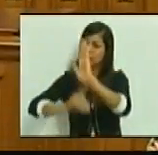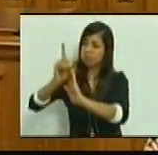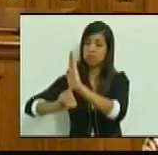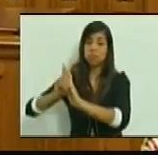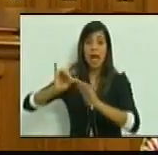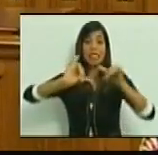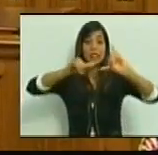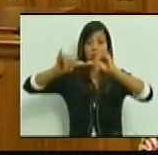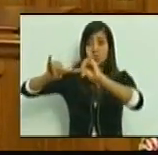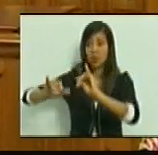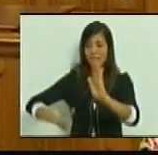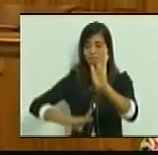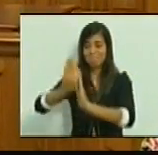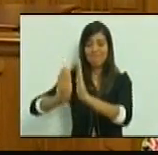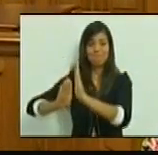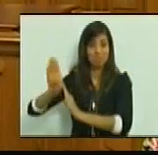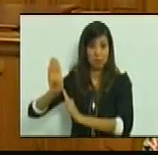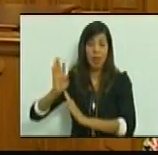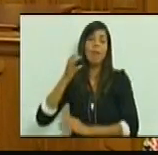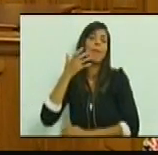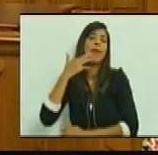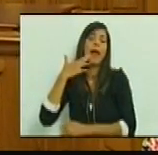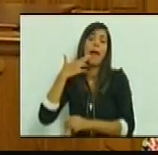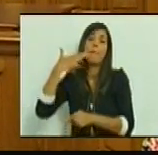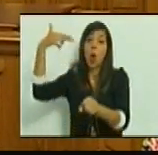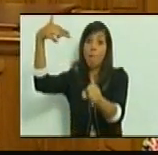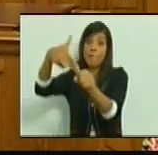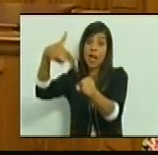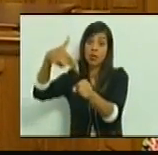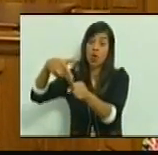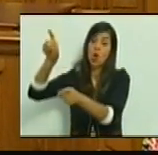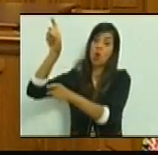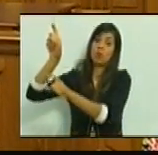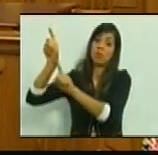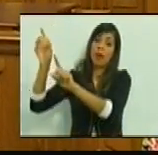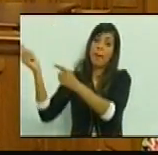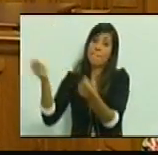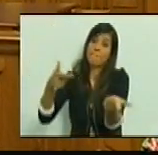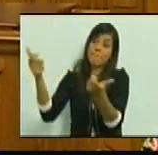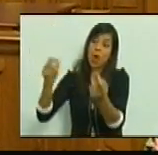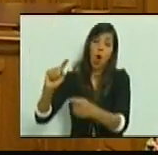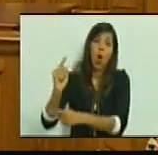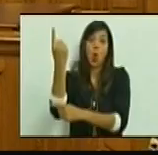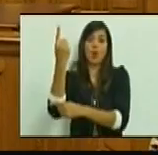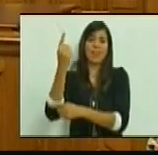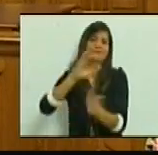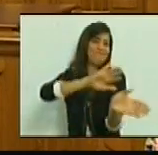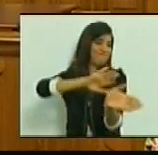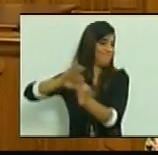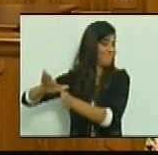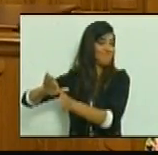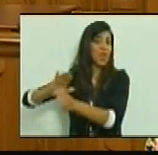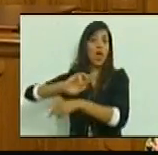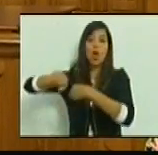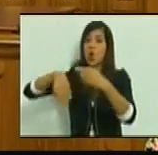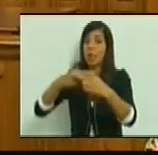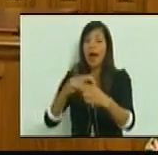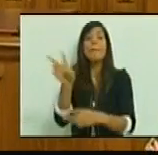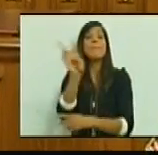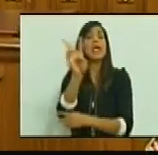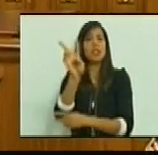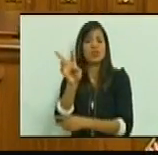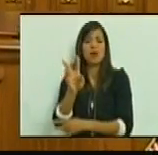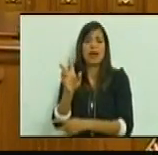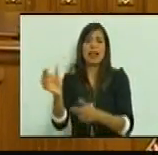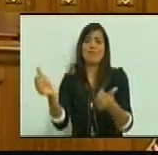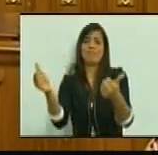que rompa definitivamente con la dependencia a la renta petrolera que colocó a Venezuela en